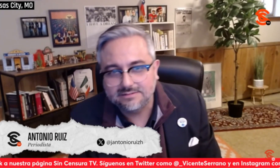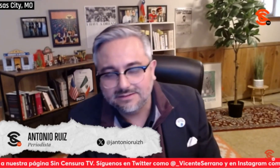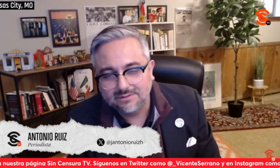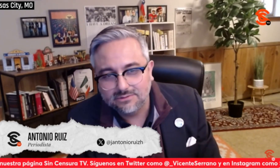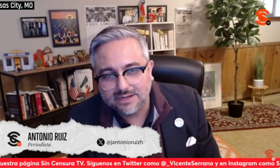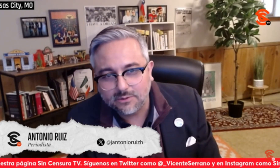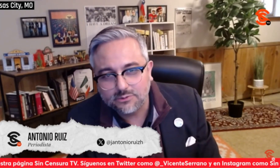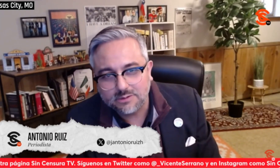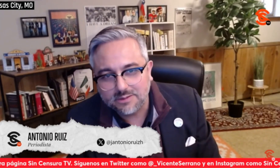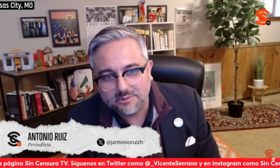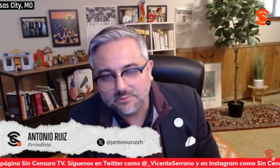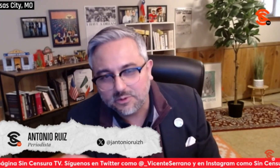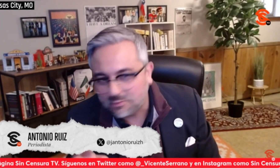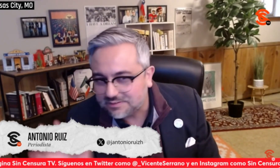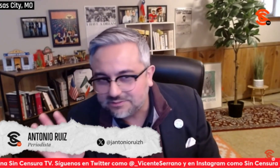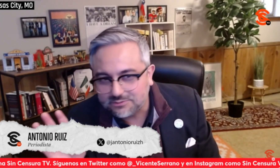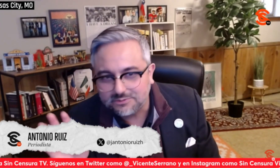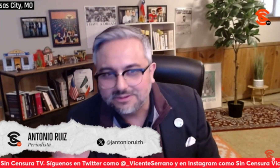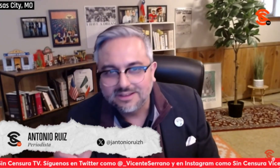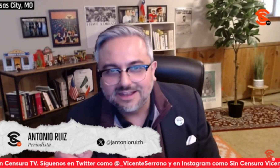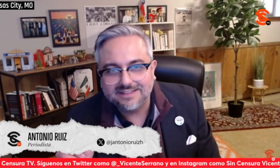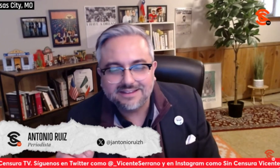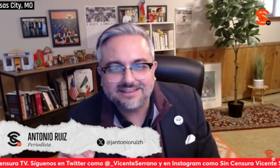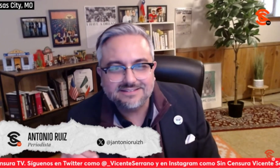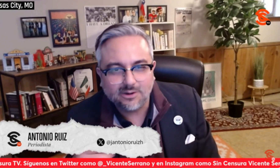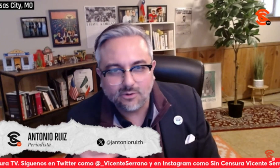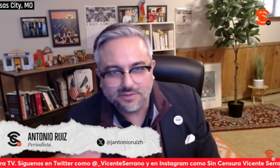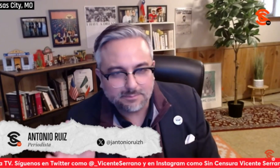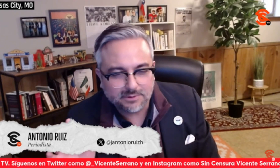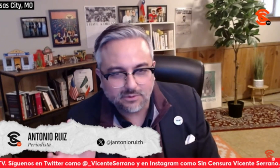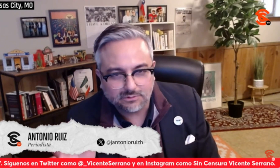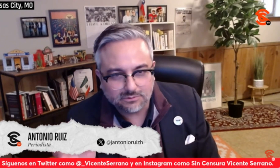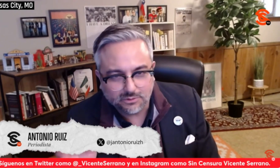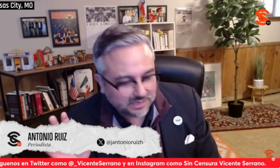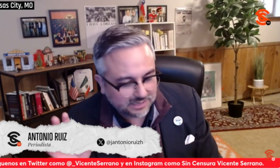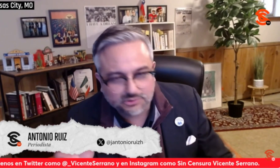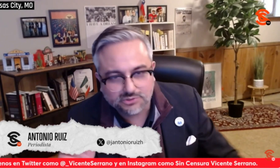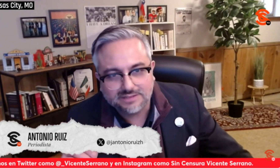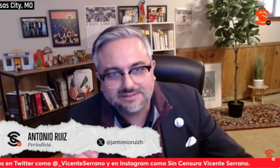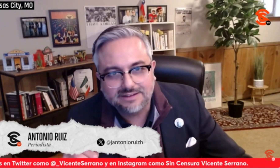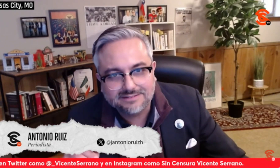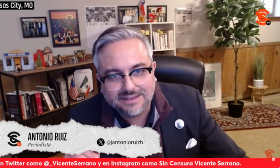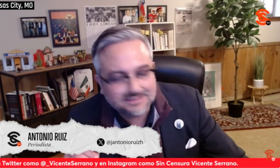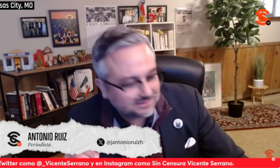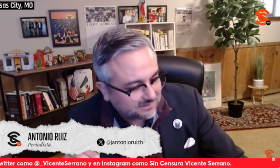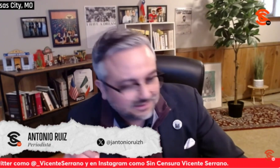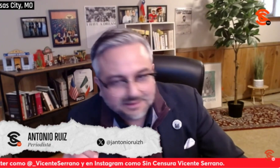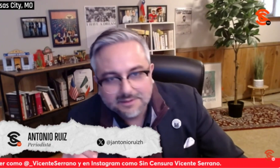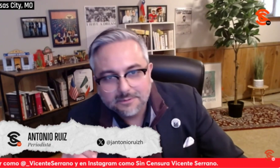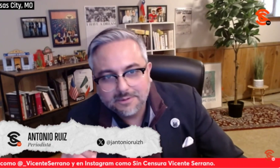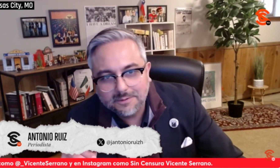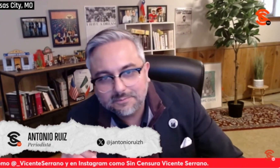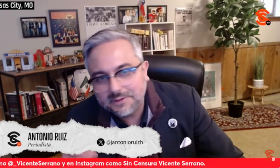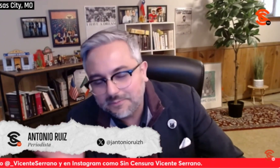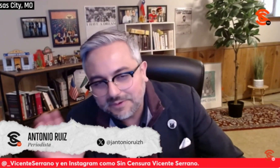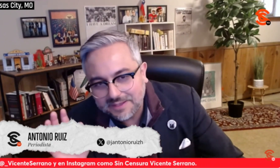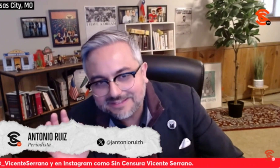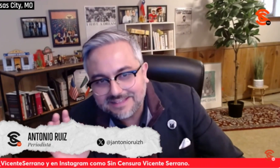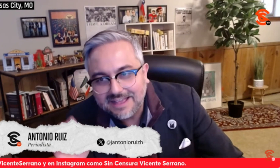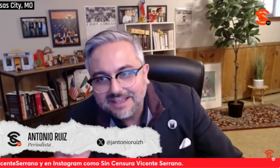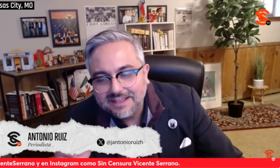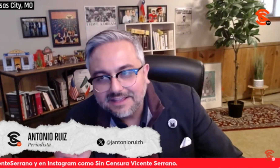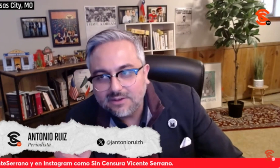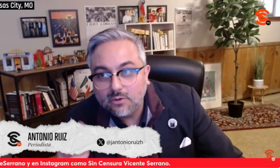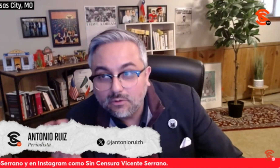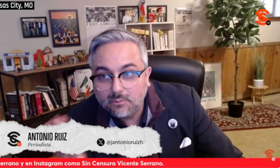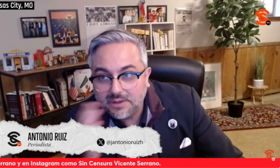dormir, ultraconservadores, bueno, pues es un anarquista, lo odian, pero con odio jarocho hasta las cachas. Pero bueno, ahí